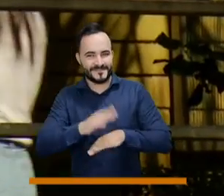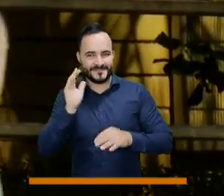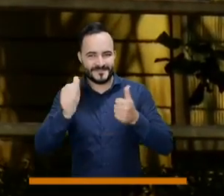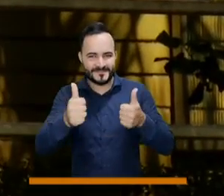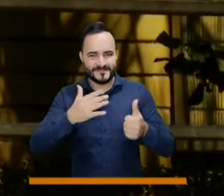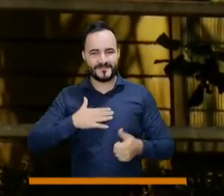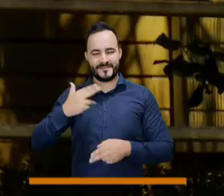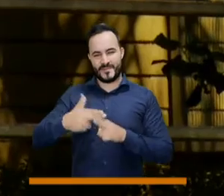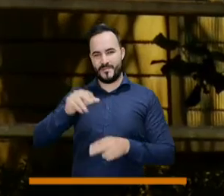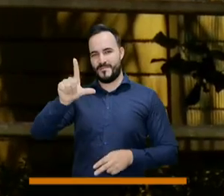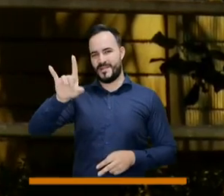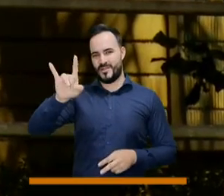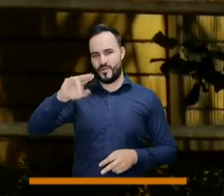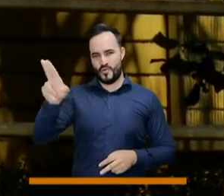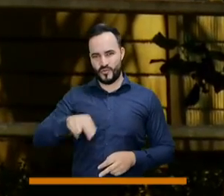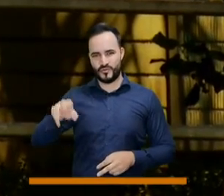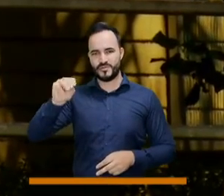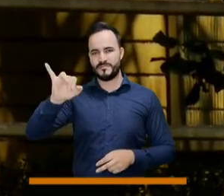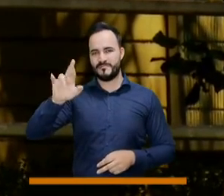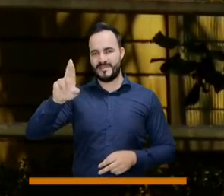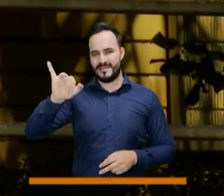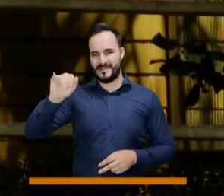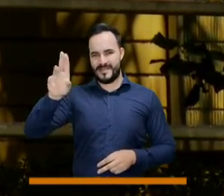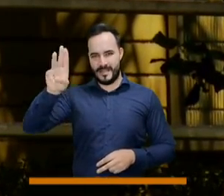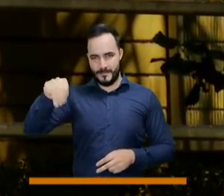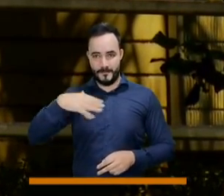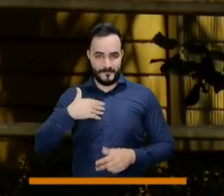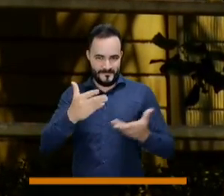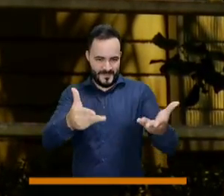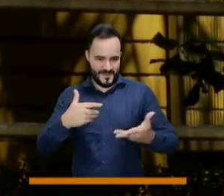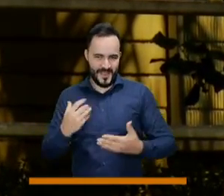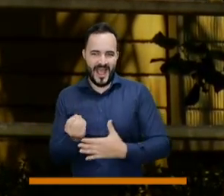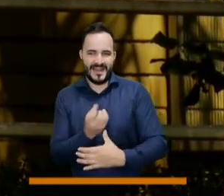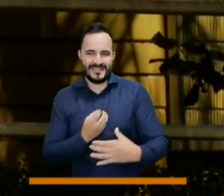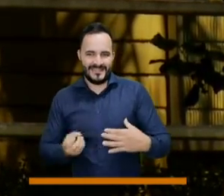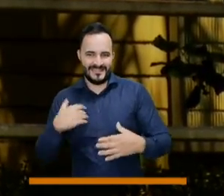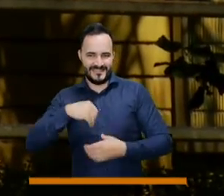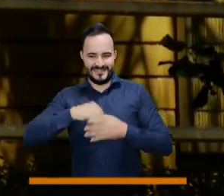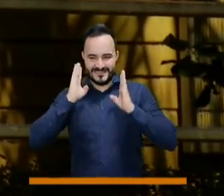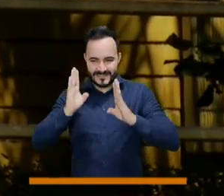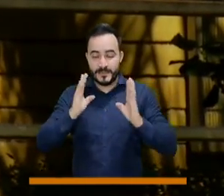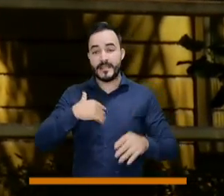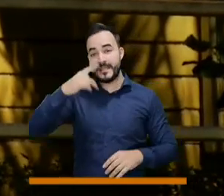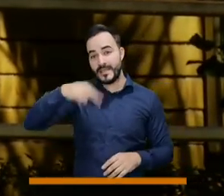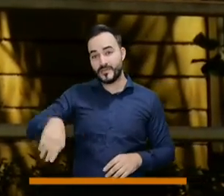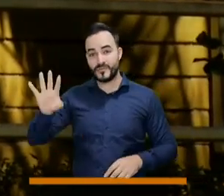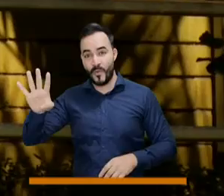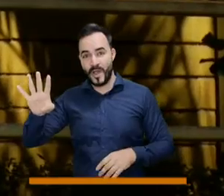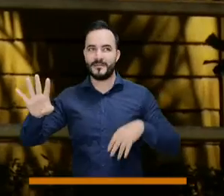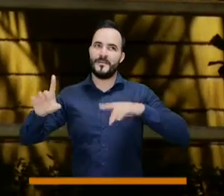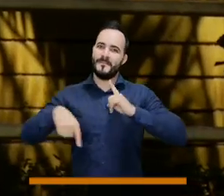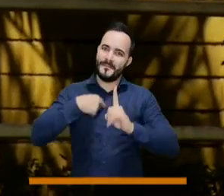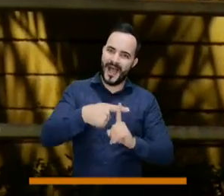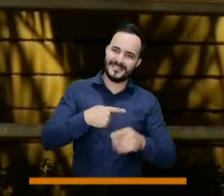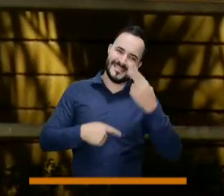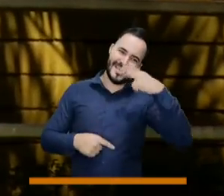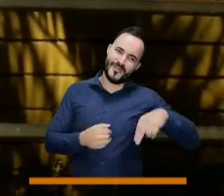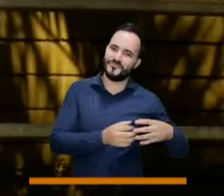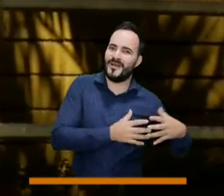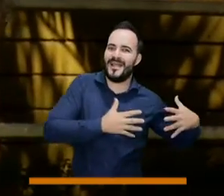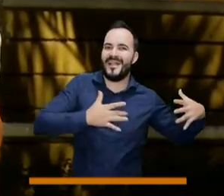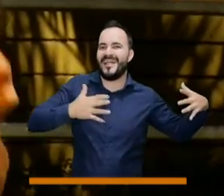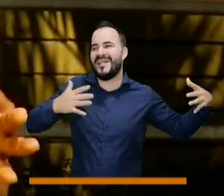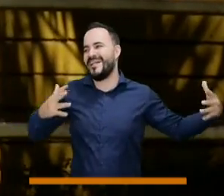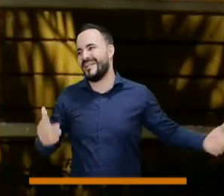hijos usted tiene. Muy buenas tardes, mi nombre es Luz Miriam Chavarría, mucho gusto, bienvenidos a mi jardín. Tengo 4 hijos